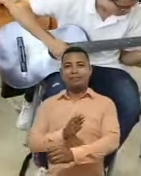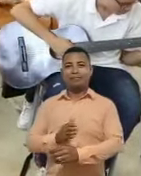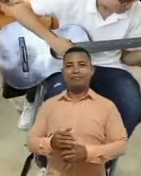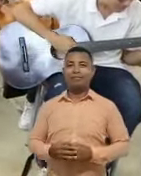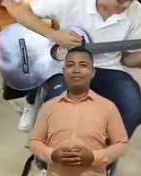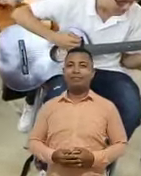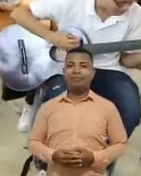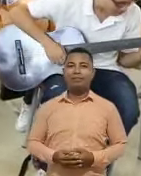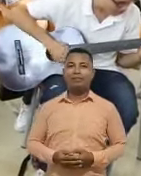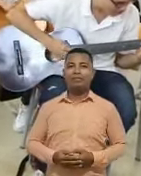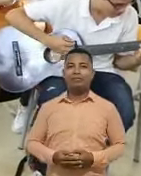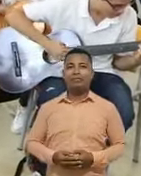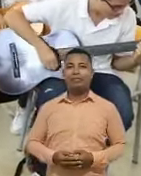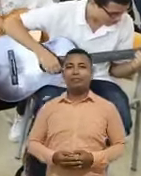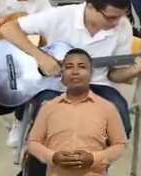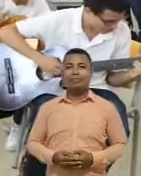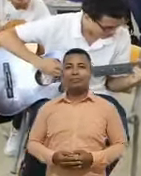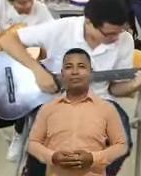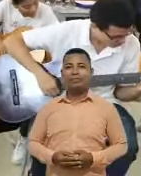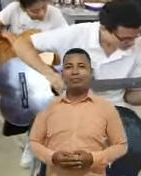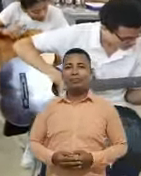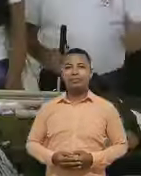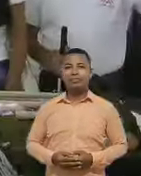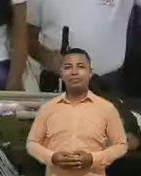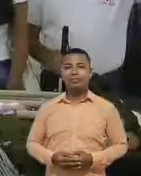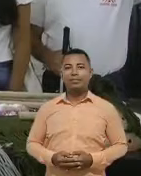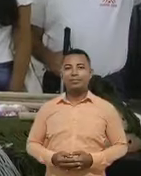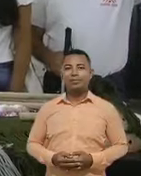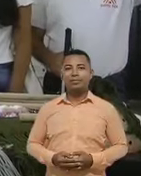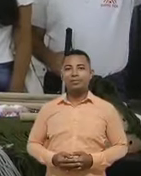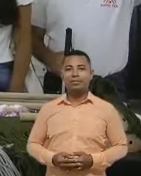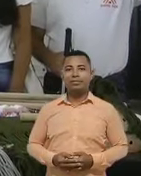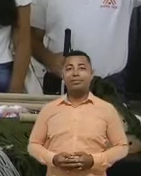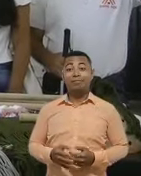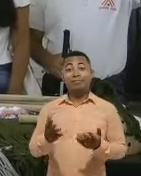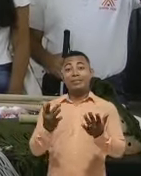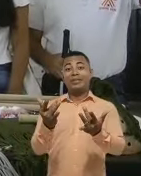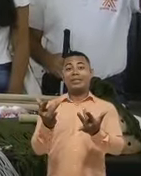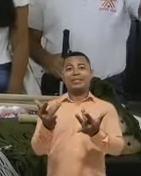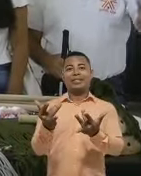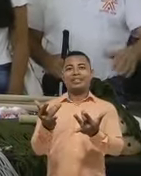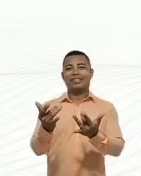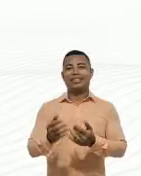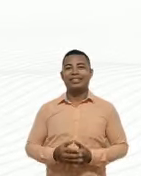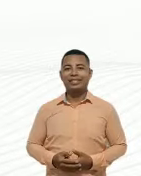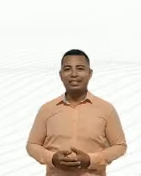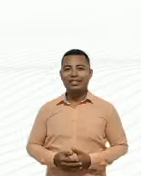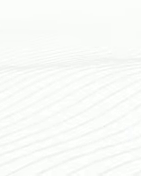¡Los esperamos! ¡Vamos!